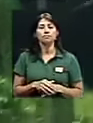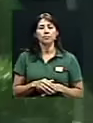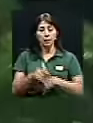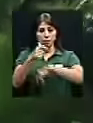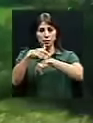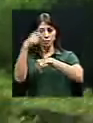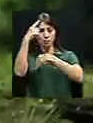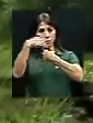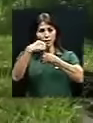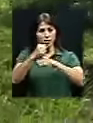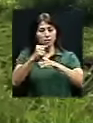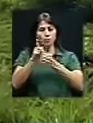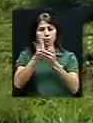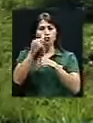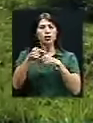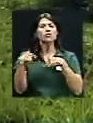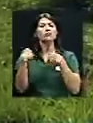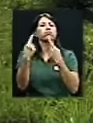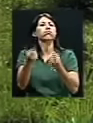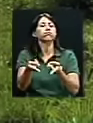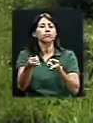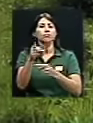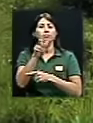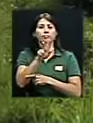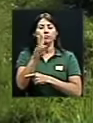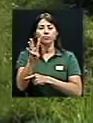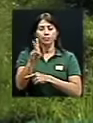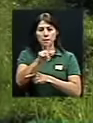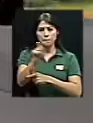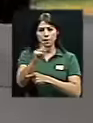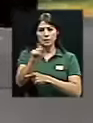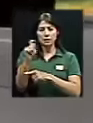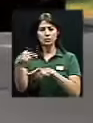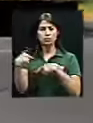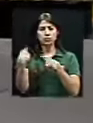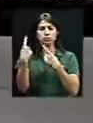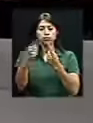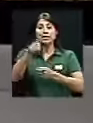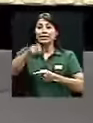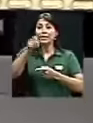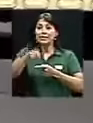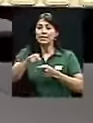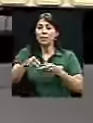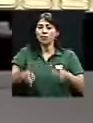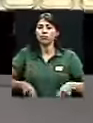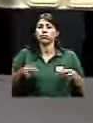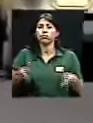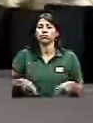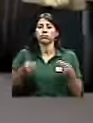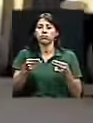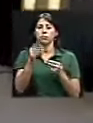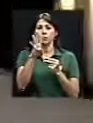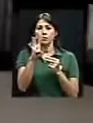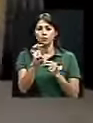de ejecución de este proyecto sería de 34 meses y requeriría una inversión de